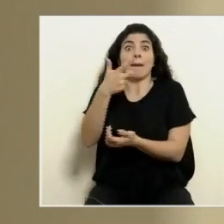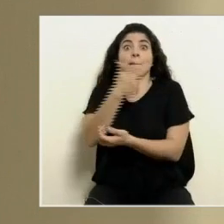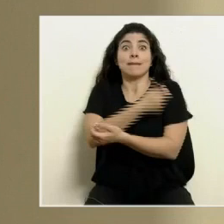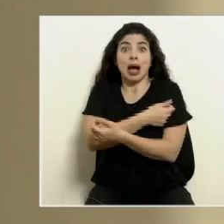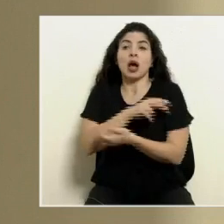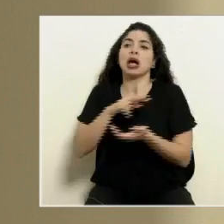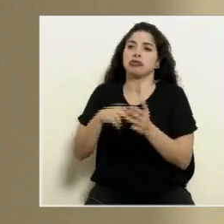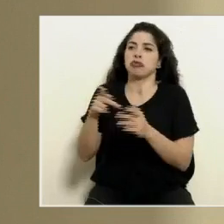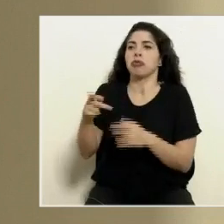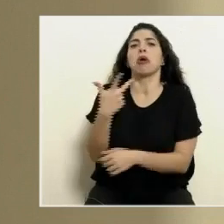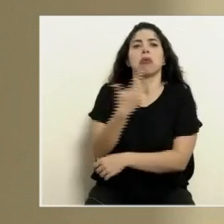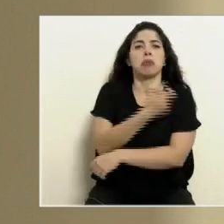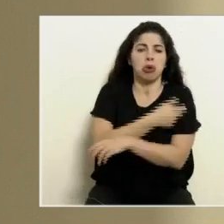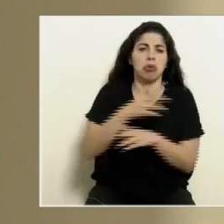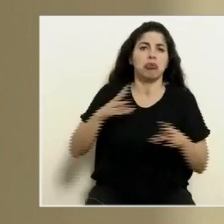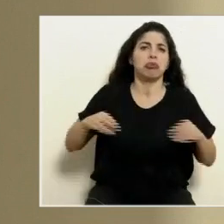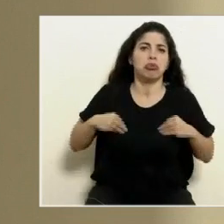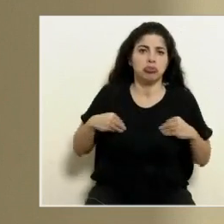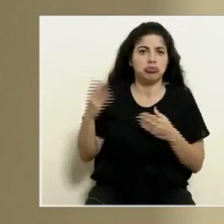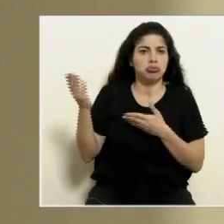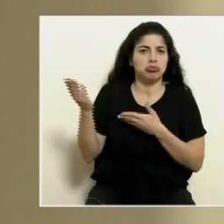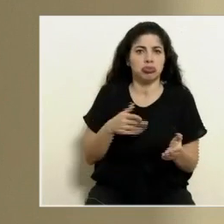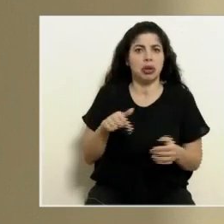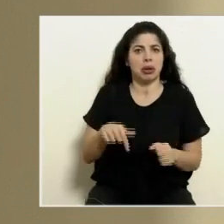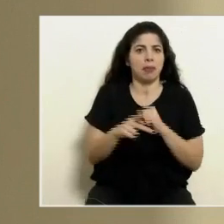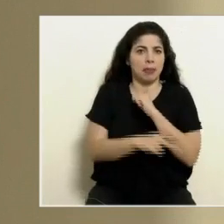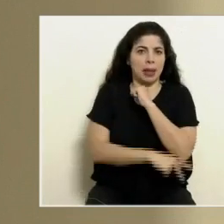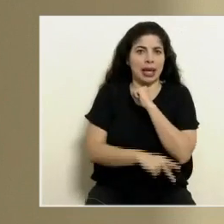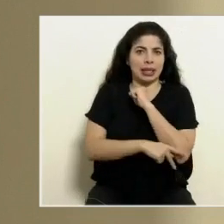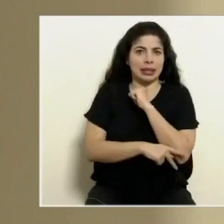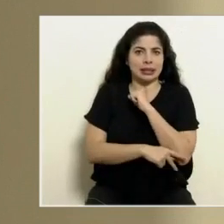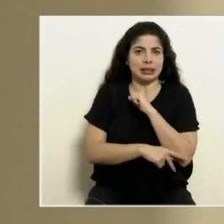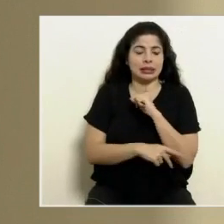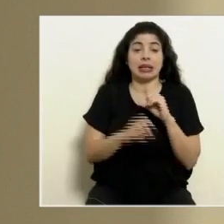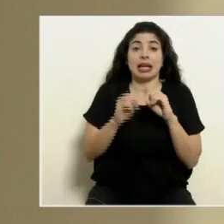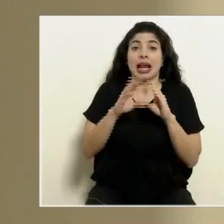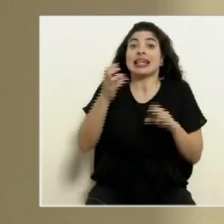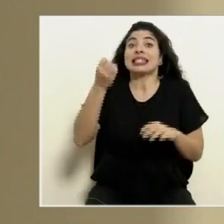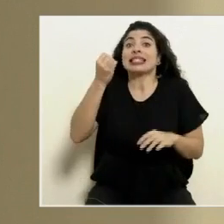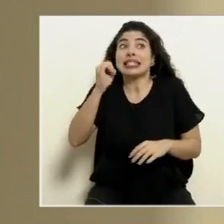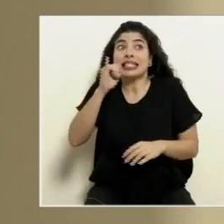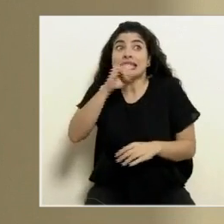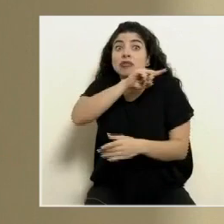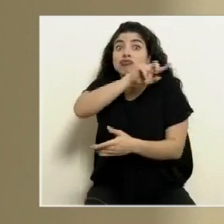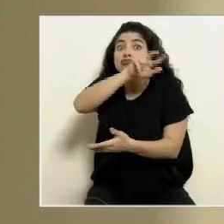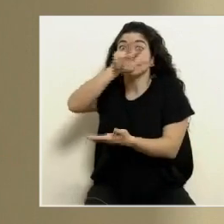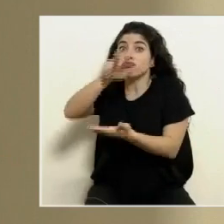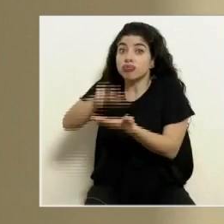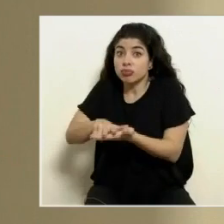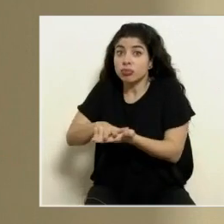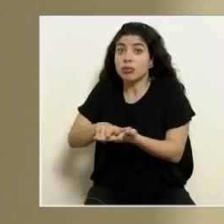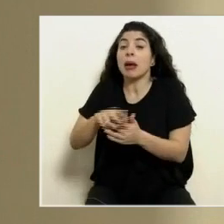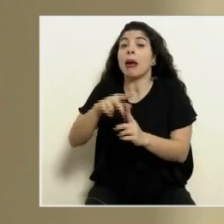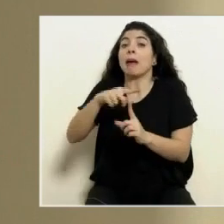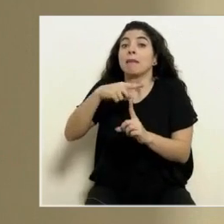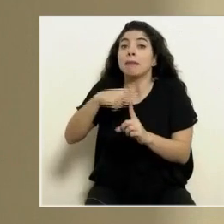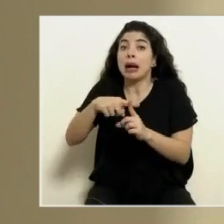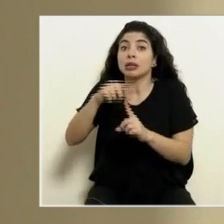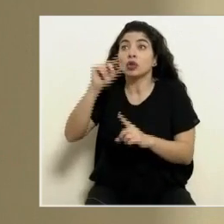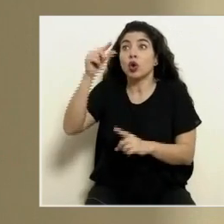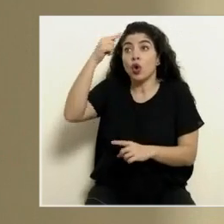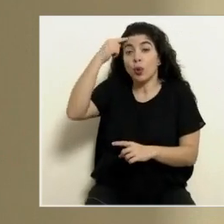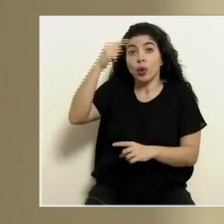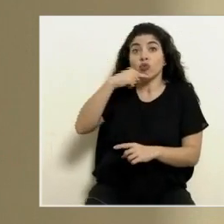vacuna apta para poder ser aplicada en nuestro país. Y claro que si eso se da, pues, y si también el gobierno